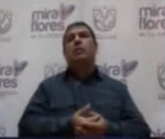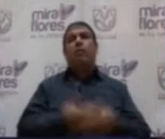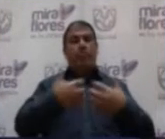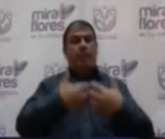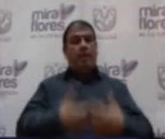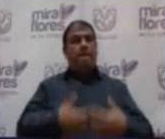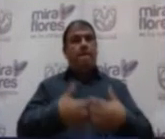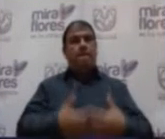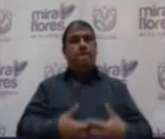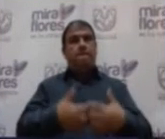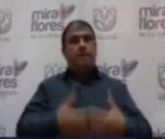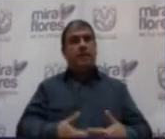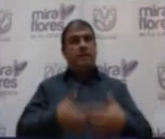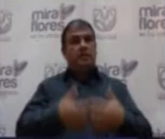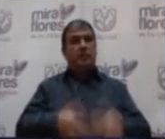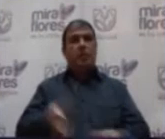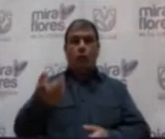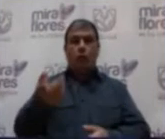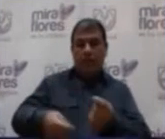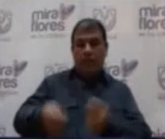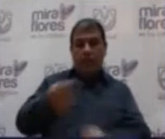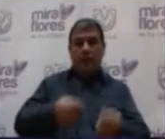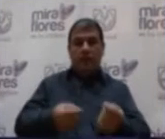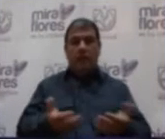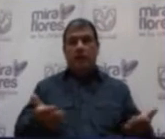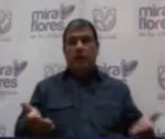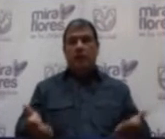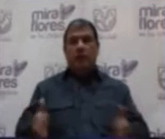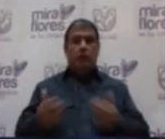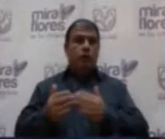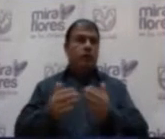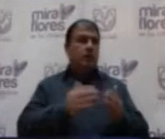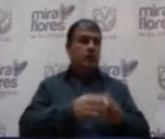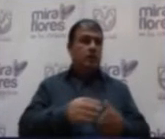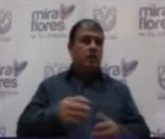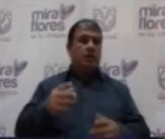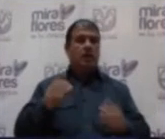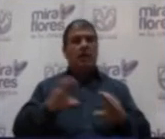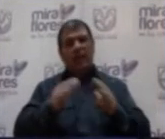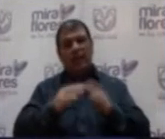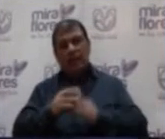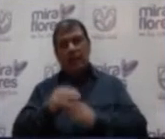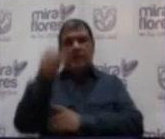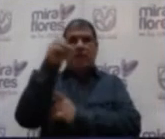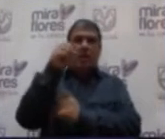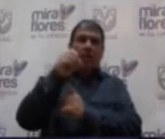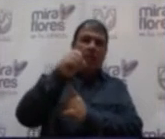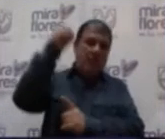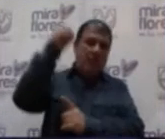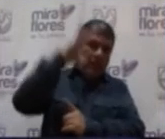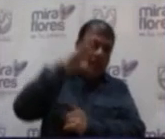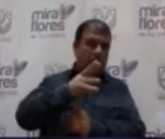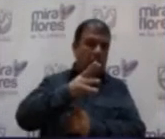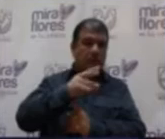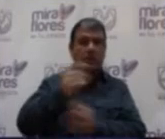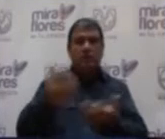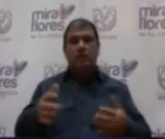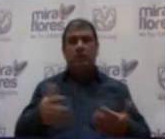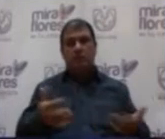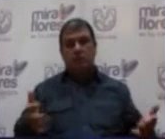empresa, una tienda que vende artículos del hogar, lámparas y algo por el estilo,